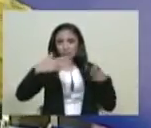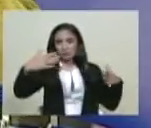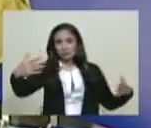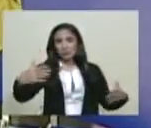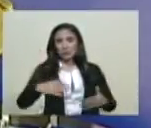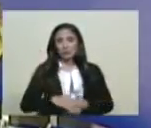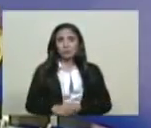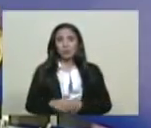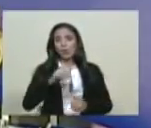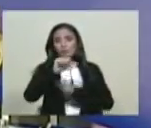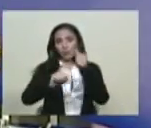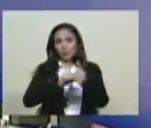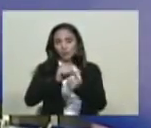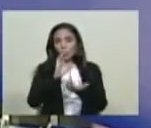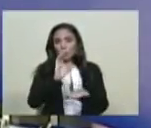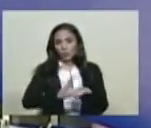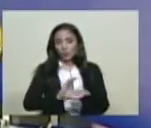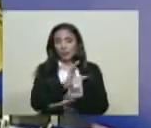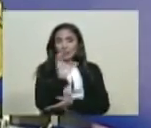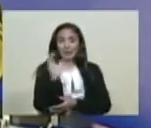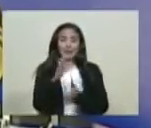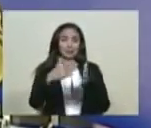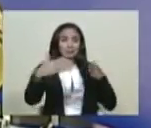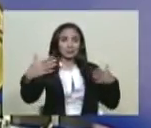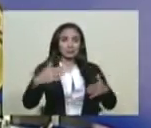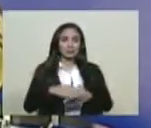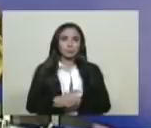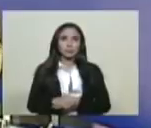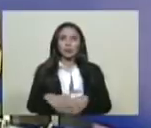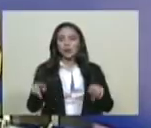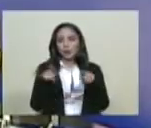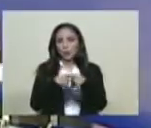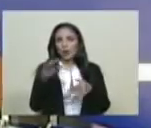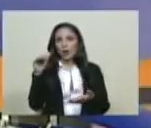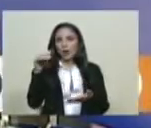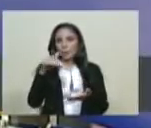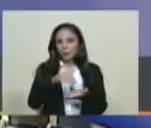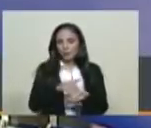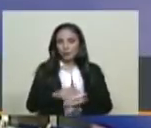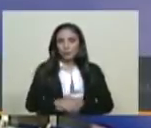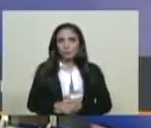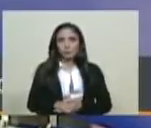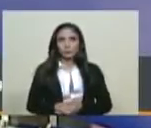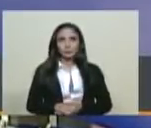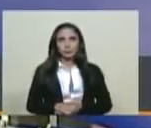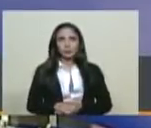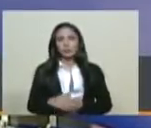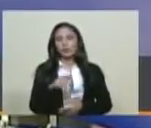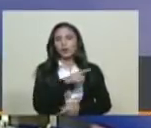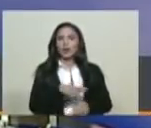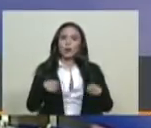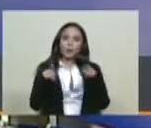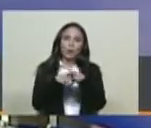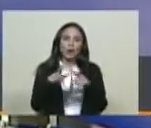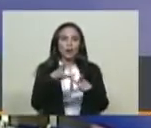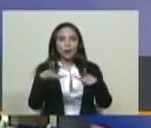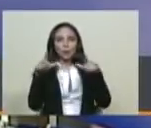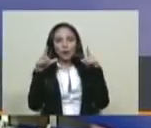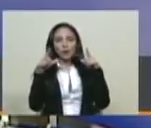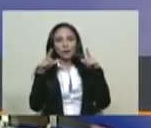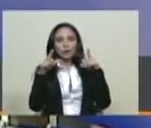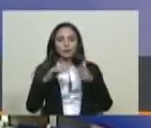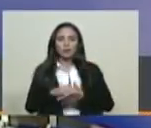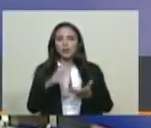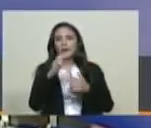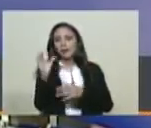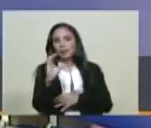¿No? Está el Caribe con este estado, Vargas, con La Guaira. Y cuando usted sube, está Caracas. Y